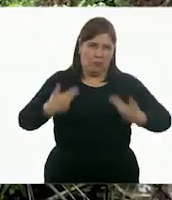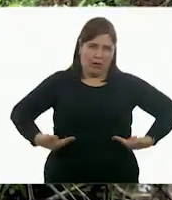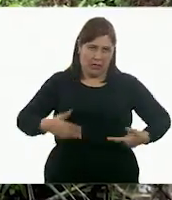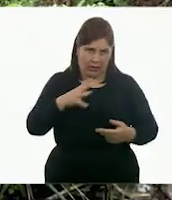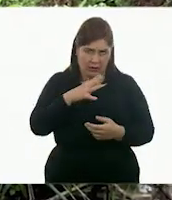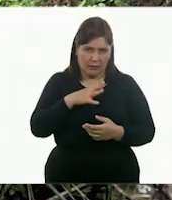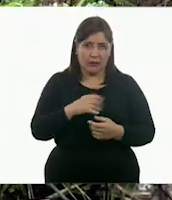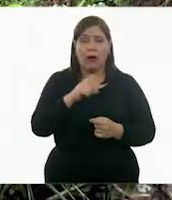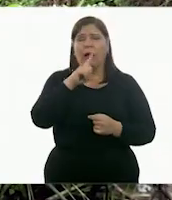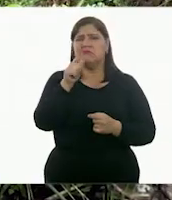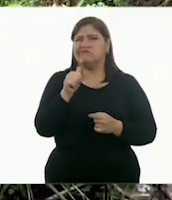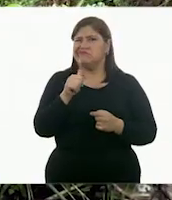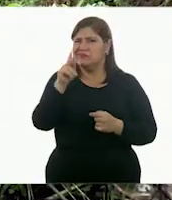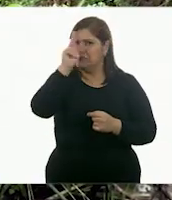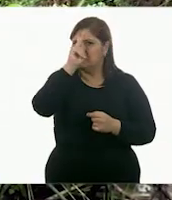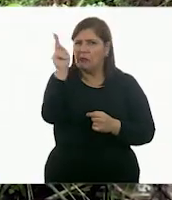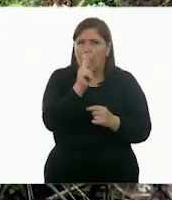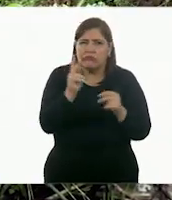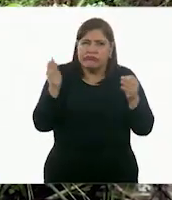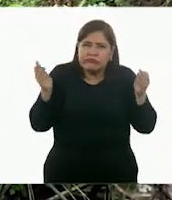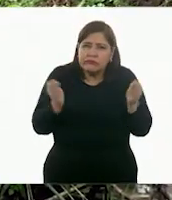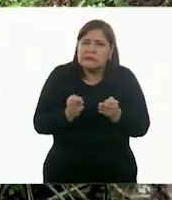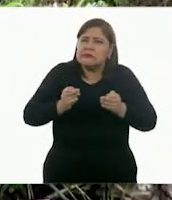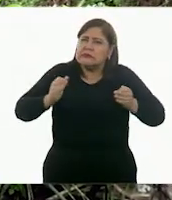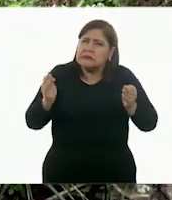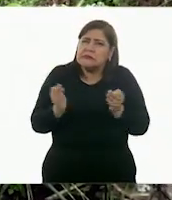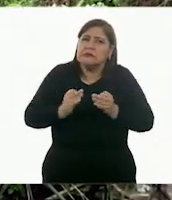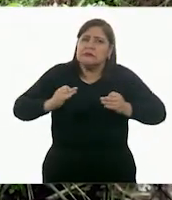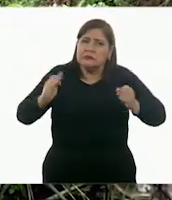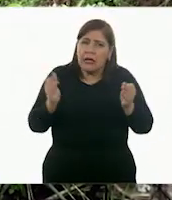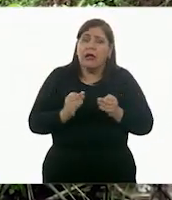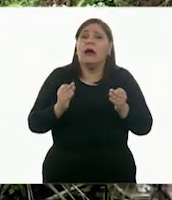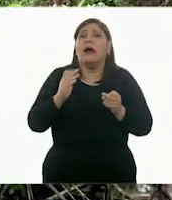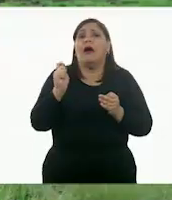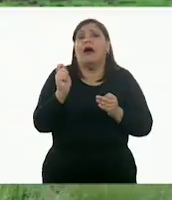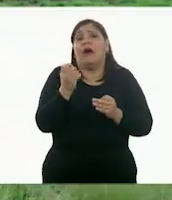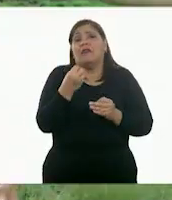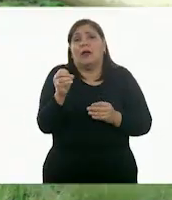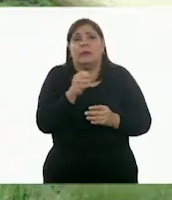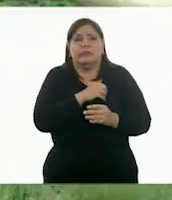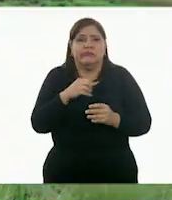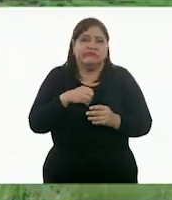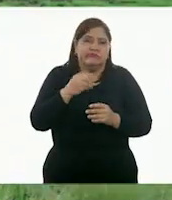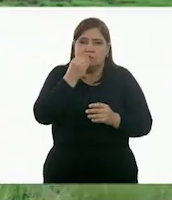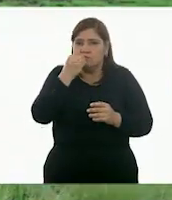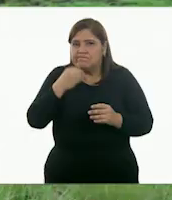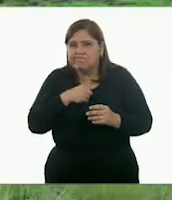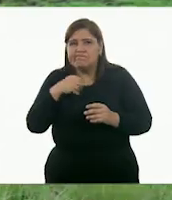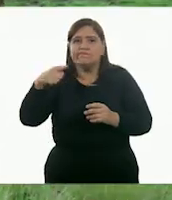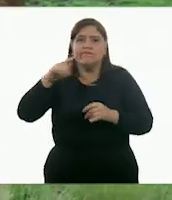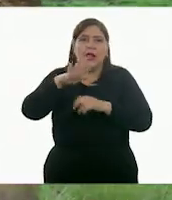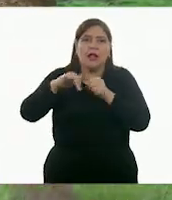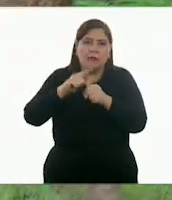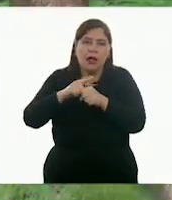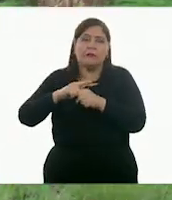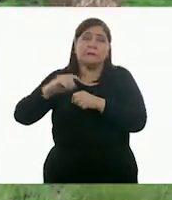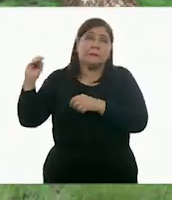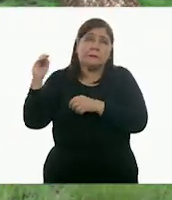Los fríos extremos obligaron a muchas especies de animales a migrar hacia los